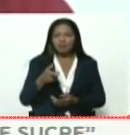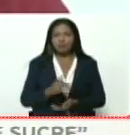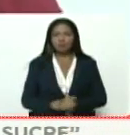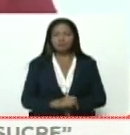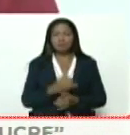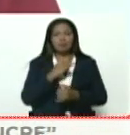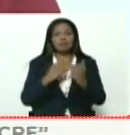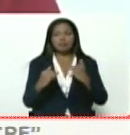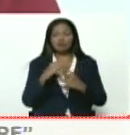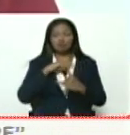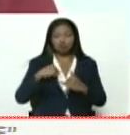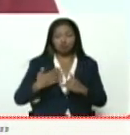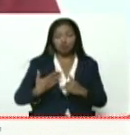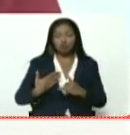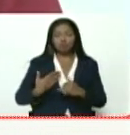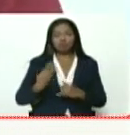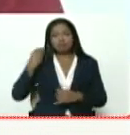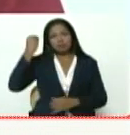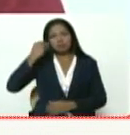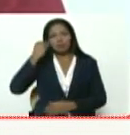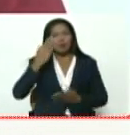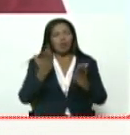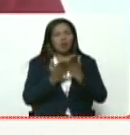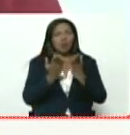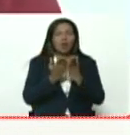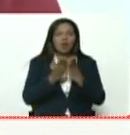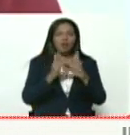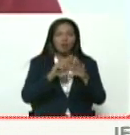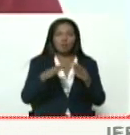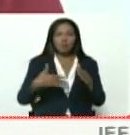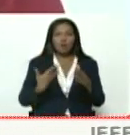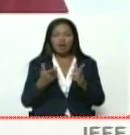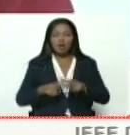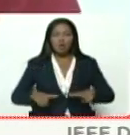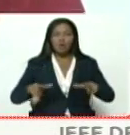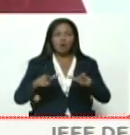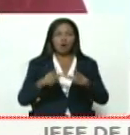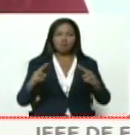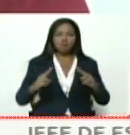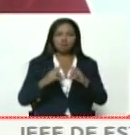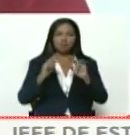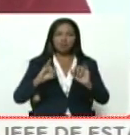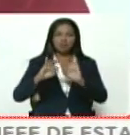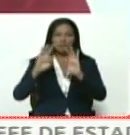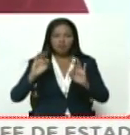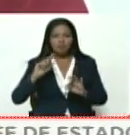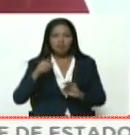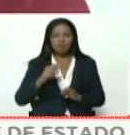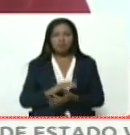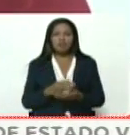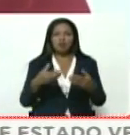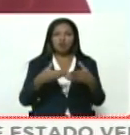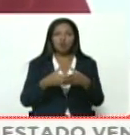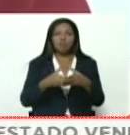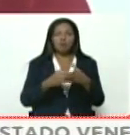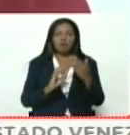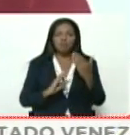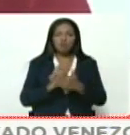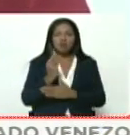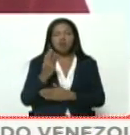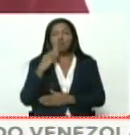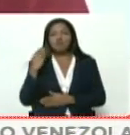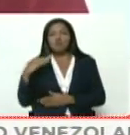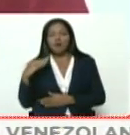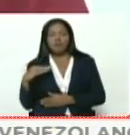hemos considerado que esta escuela puede ser el espacio de encuentro para las generaciones que fundaron la juventud